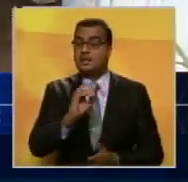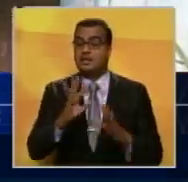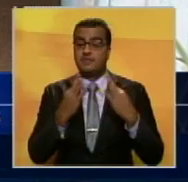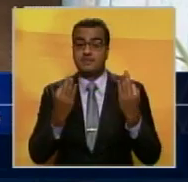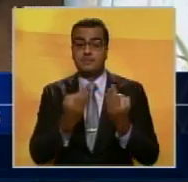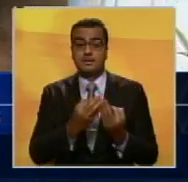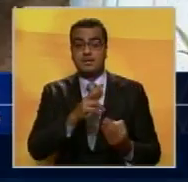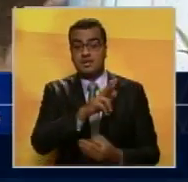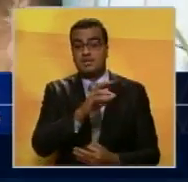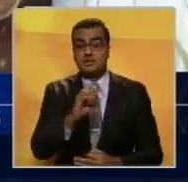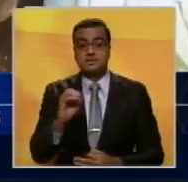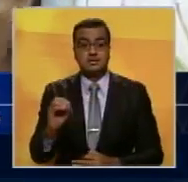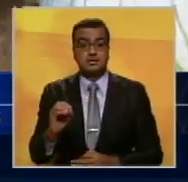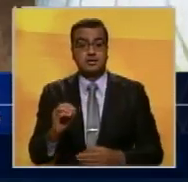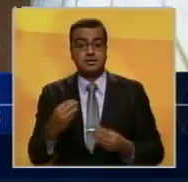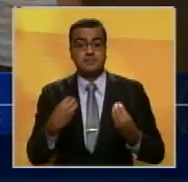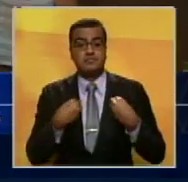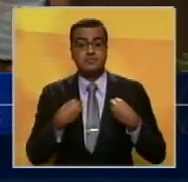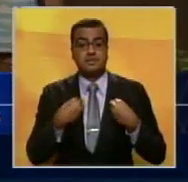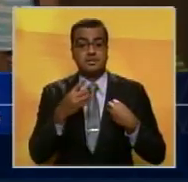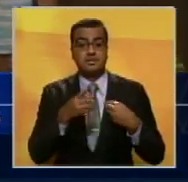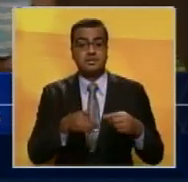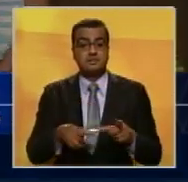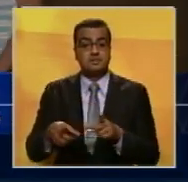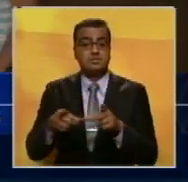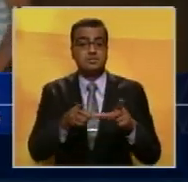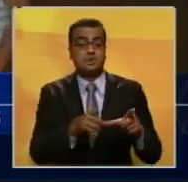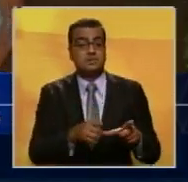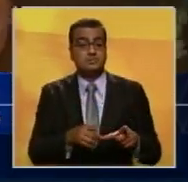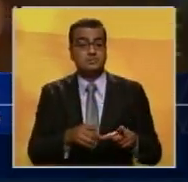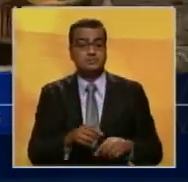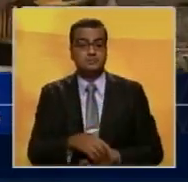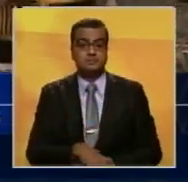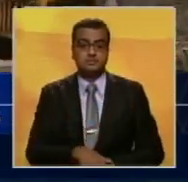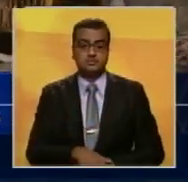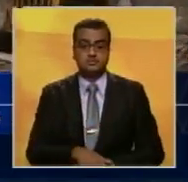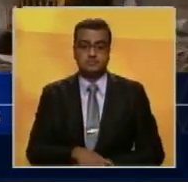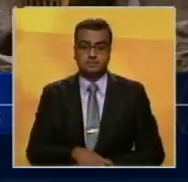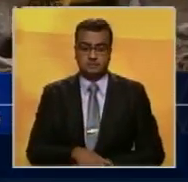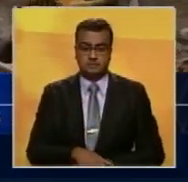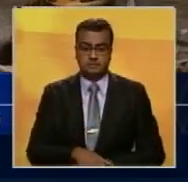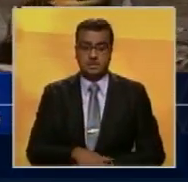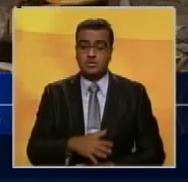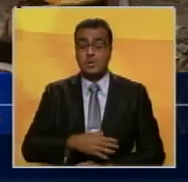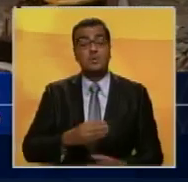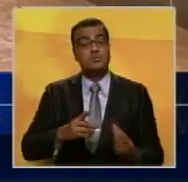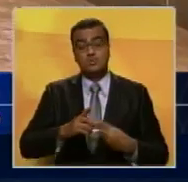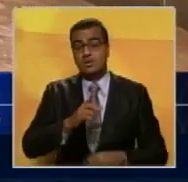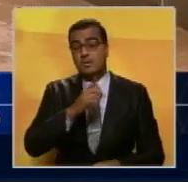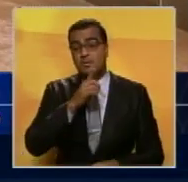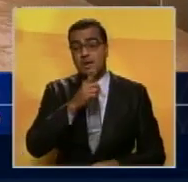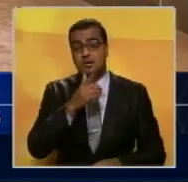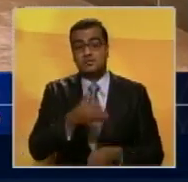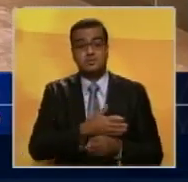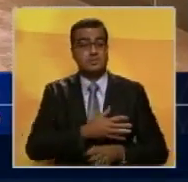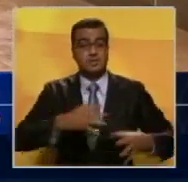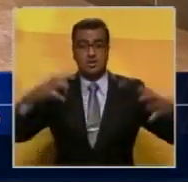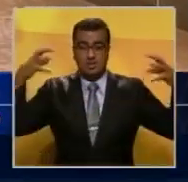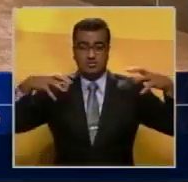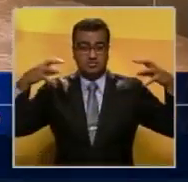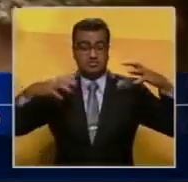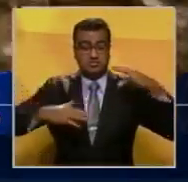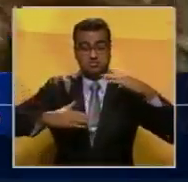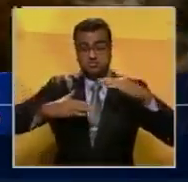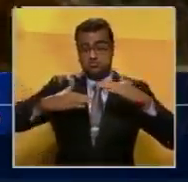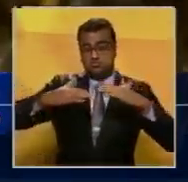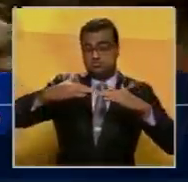y 300 viviendas de las comunidades de Arismendi, Casiano Lozada, El Varillal y Simón Bolívar resultaron afectadas debido a que el nivel del agua